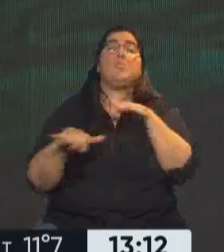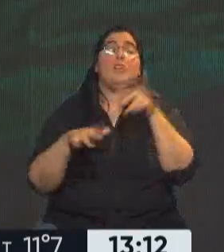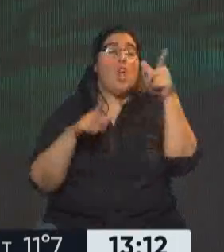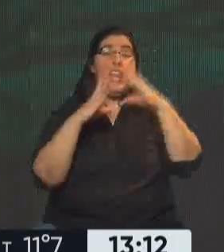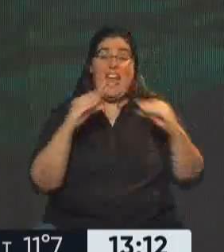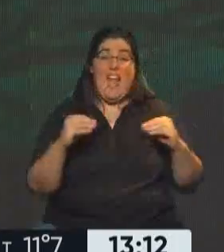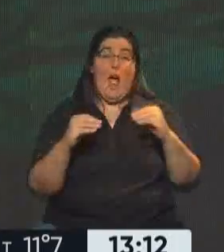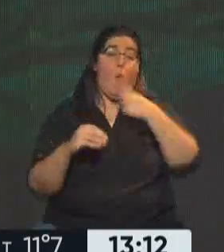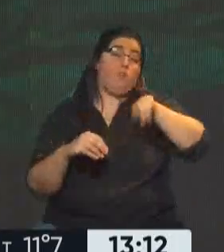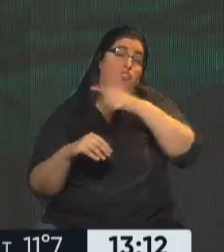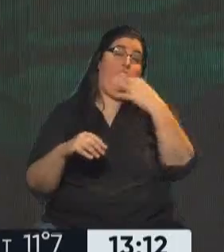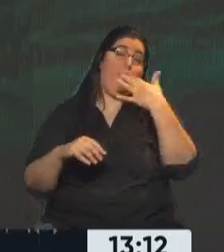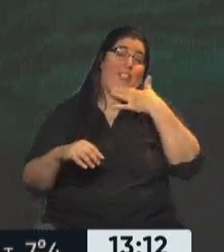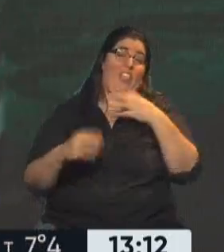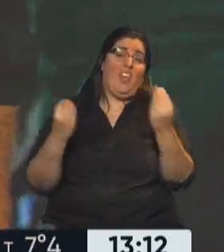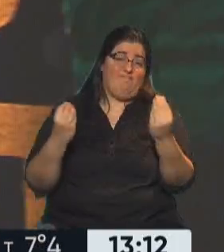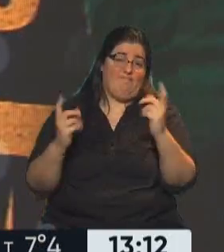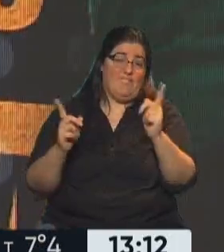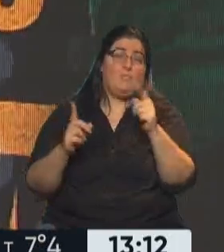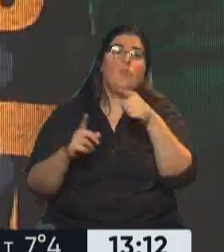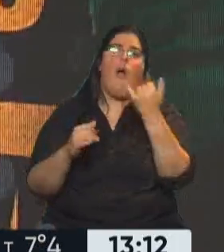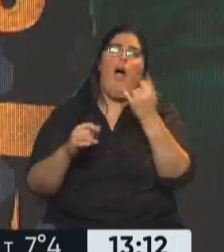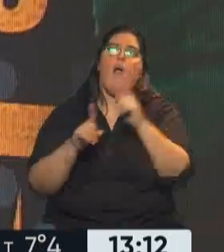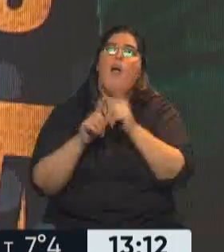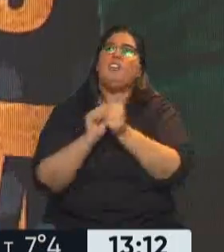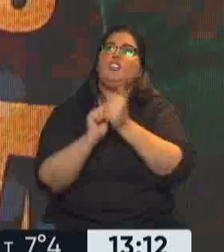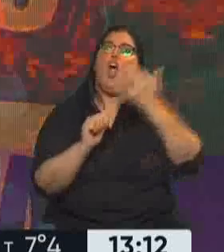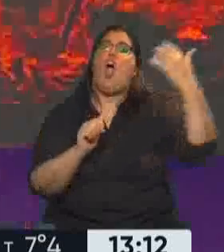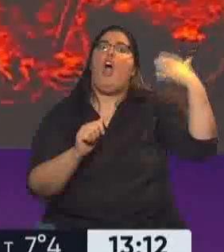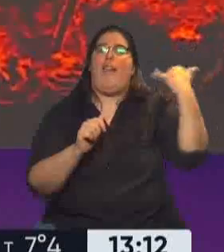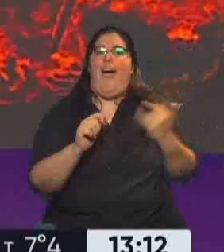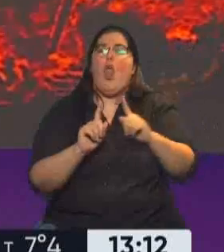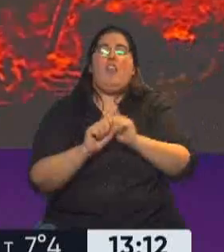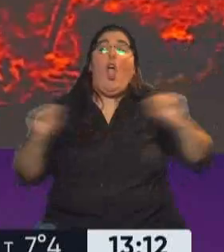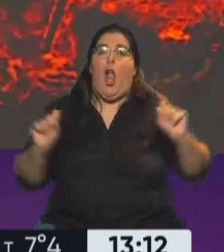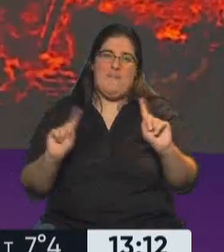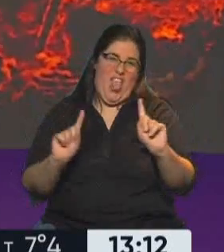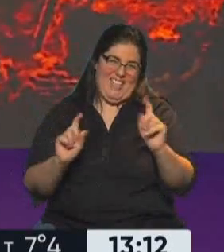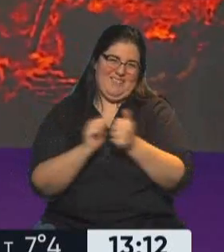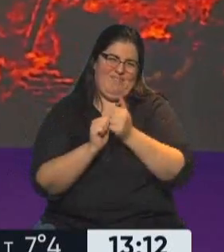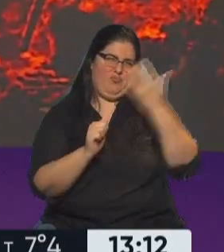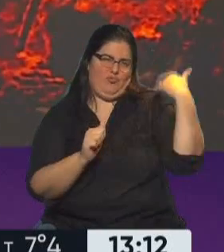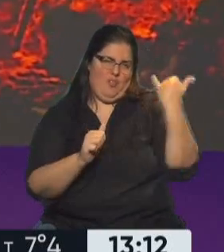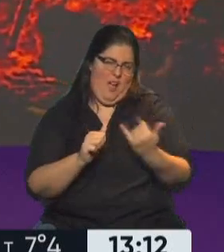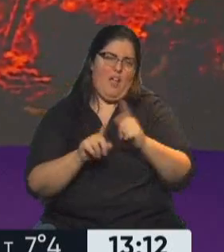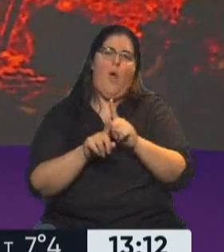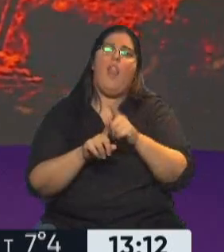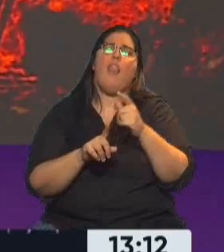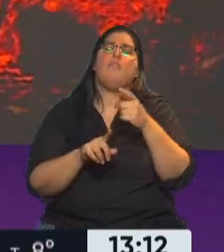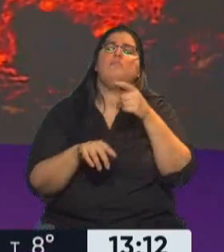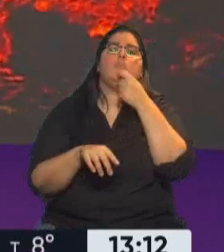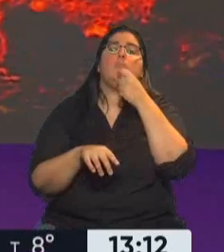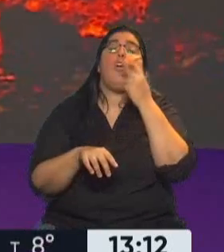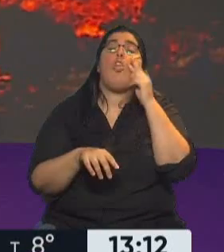que entender que hay un antecedente con todo esto, no es algo que sucede un día para el otro. hay un quiebre importante acá. Arrancamos del